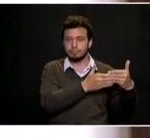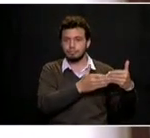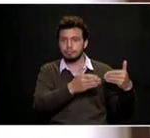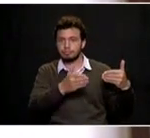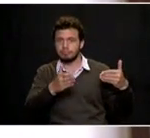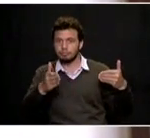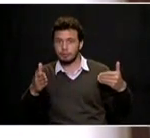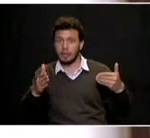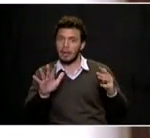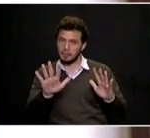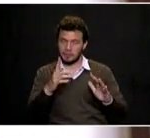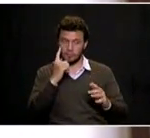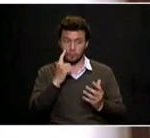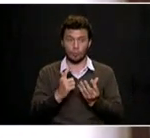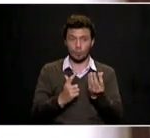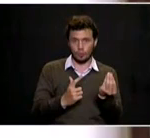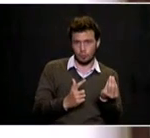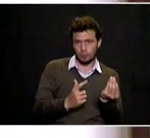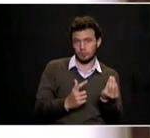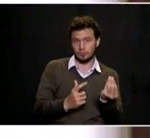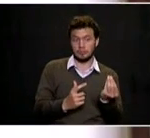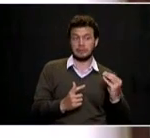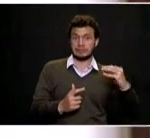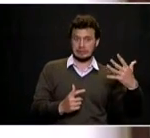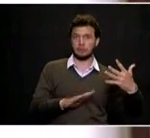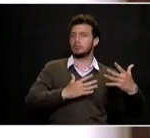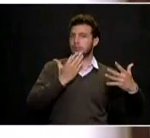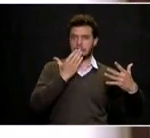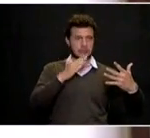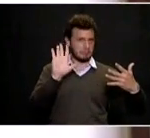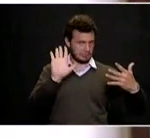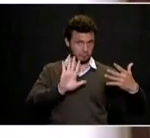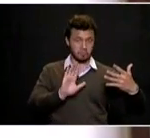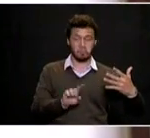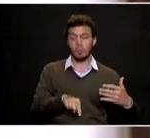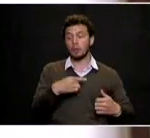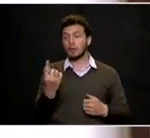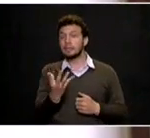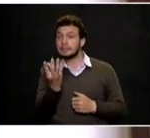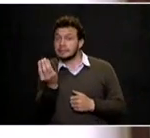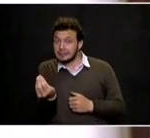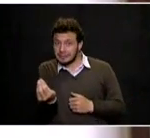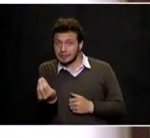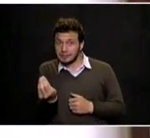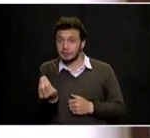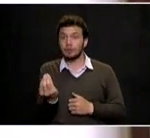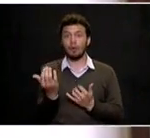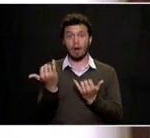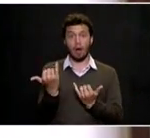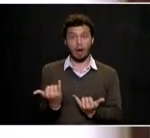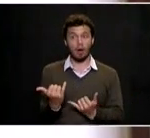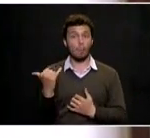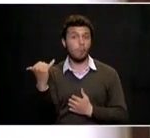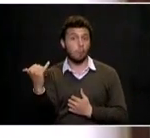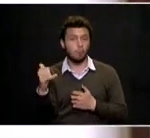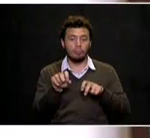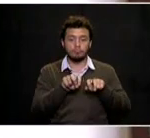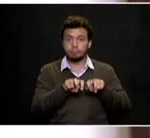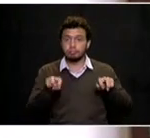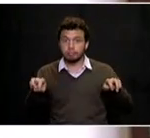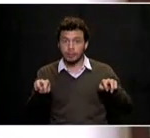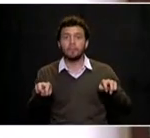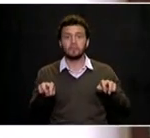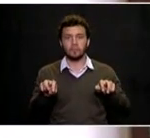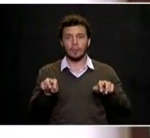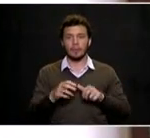perdón esos dos grupos cinco candidatos que ya pasaron y 5 que están aquí pues ocupan en respectivamente las